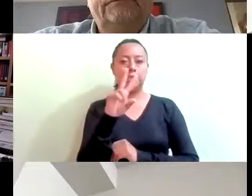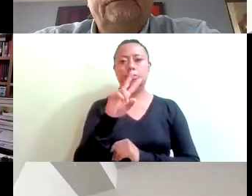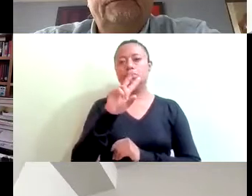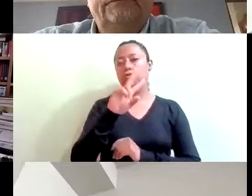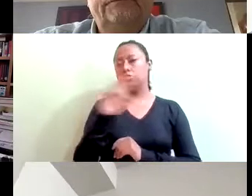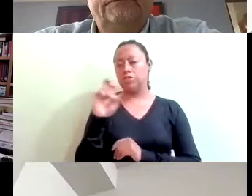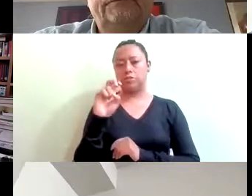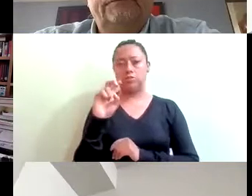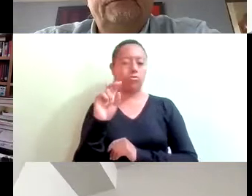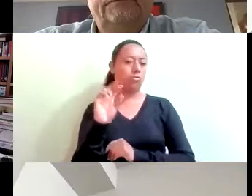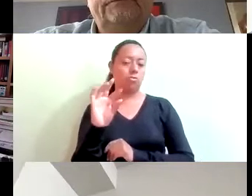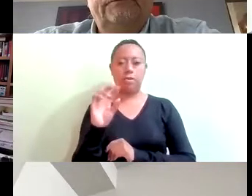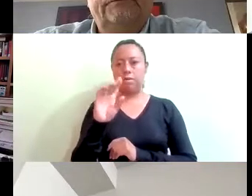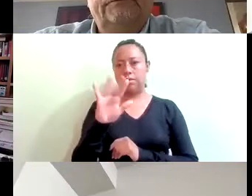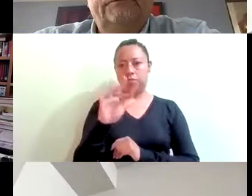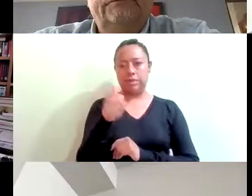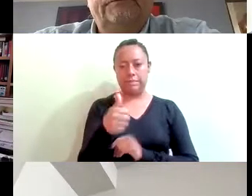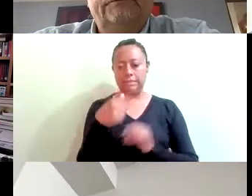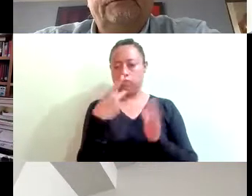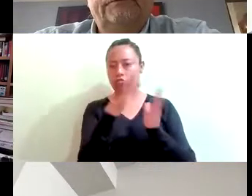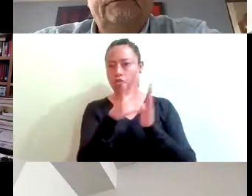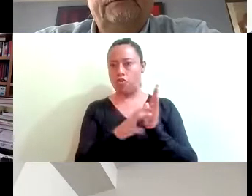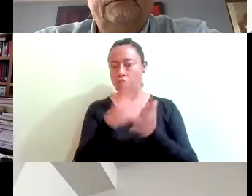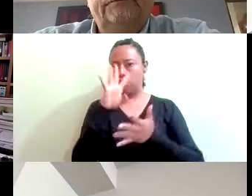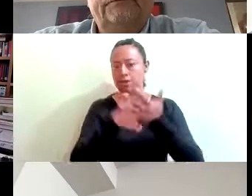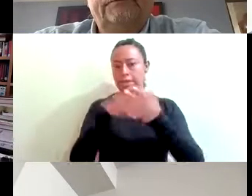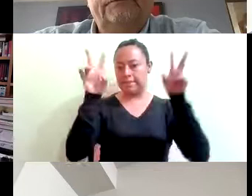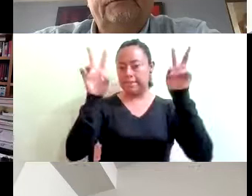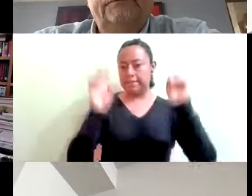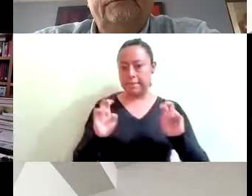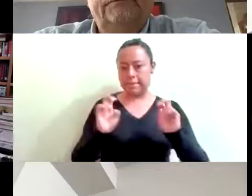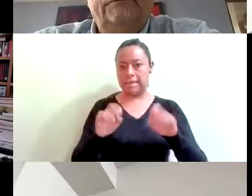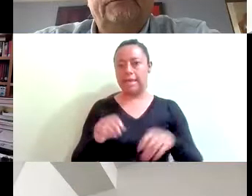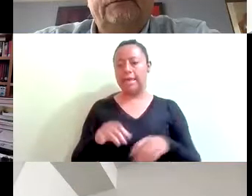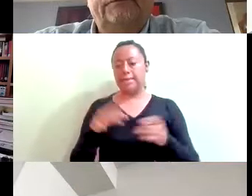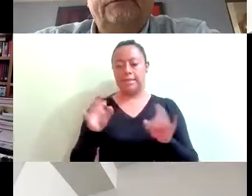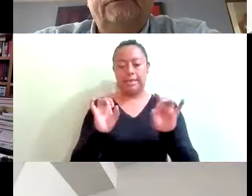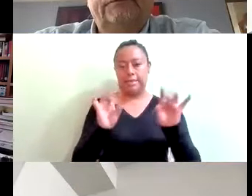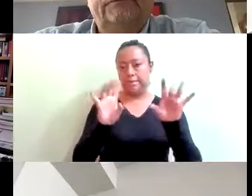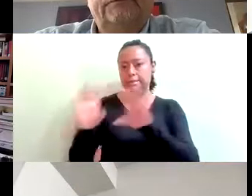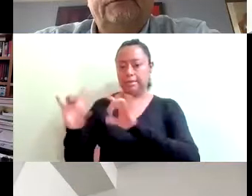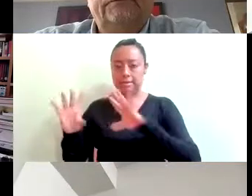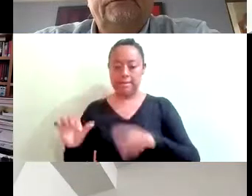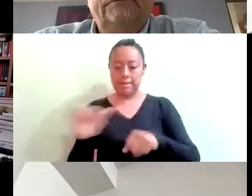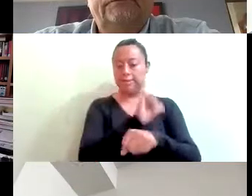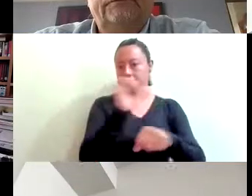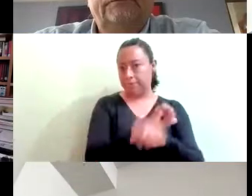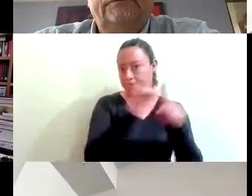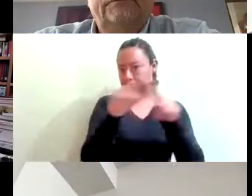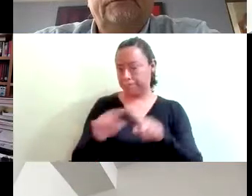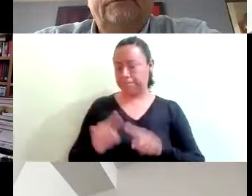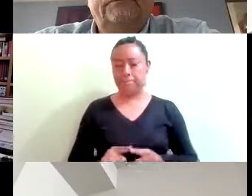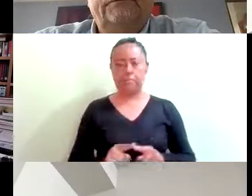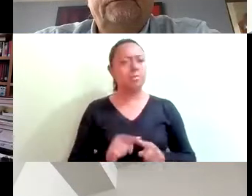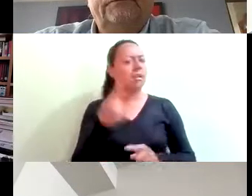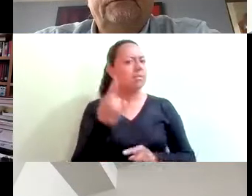Penal para el Distrito Federal en materia de hechos de tránsito de vehículos. Está hablando de las